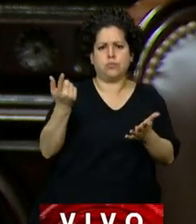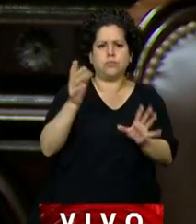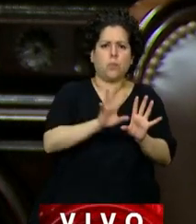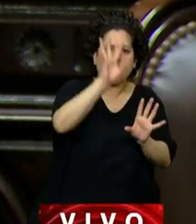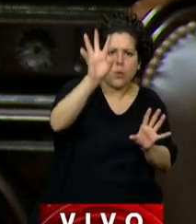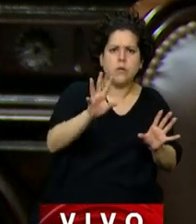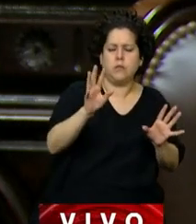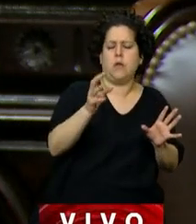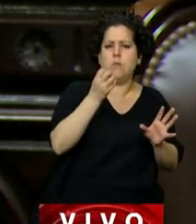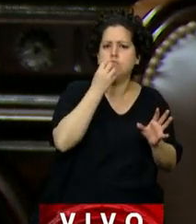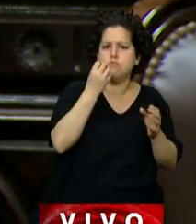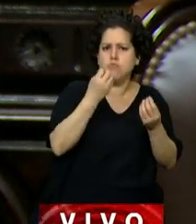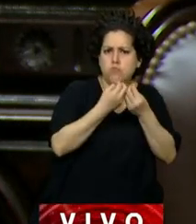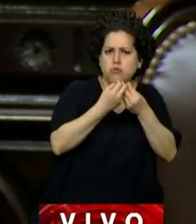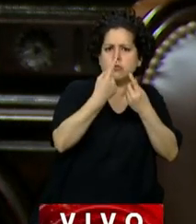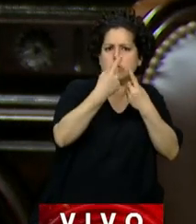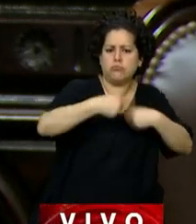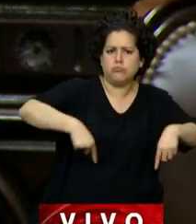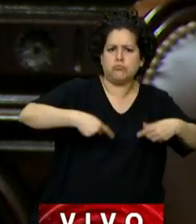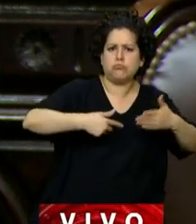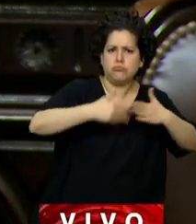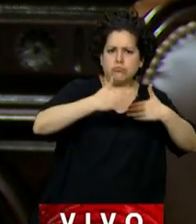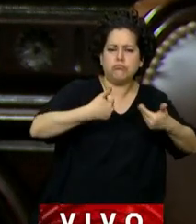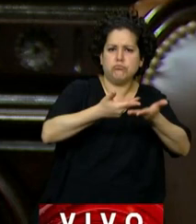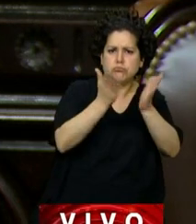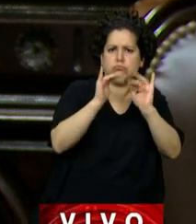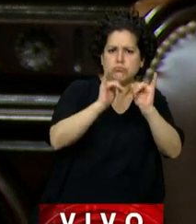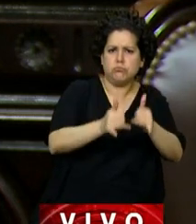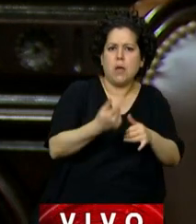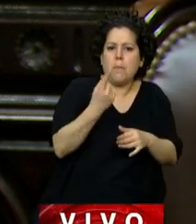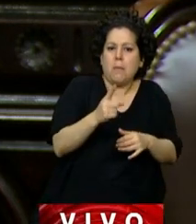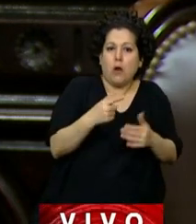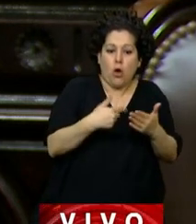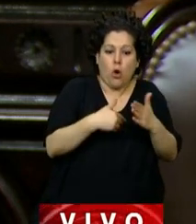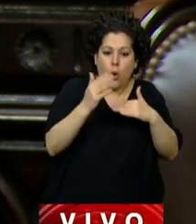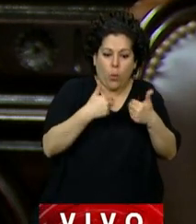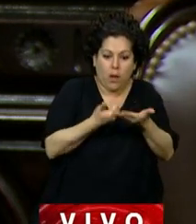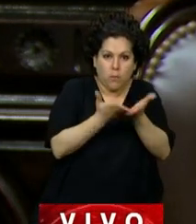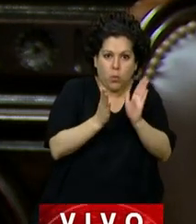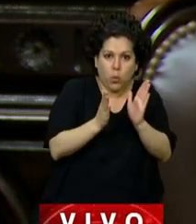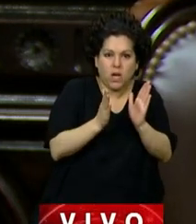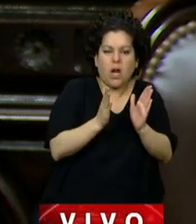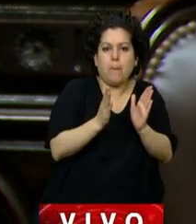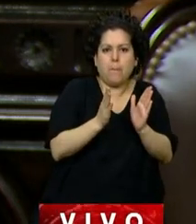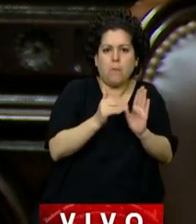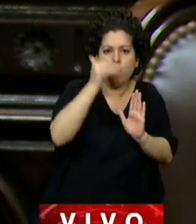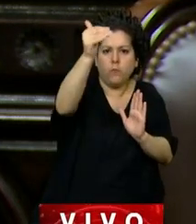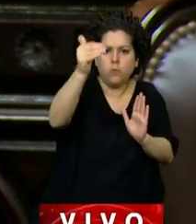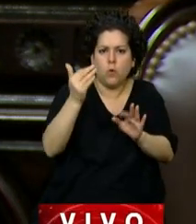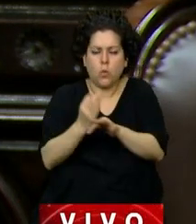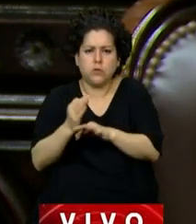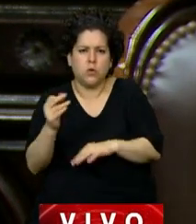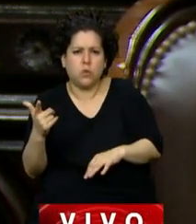en muchas, pero de nada nos va a servir la obra pública cuando no tengamos futuro en